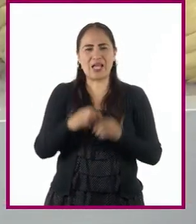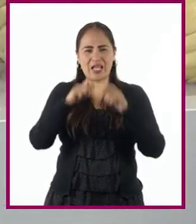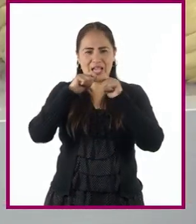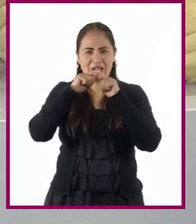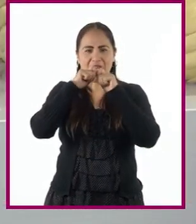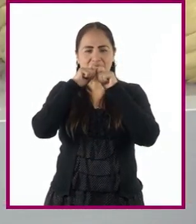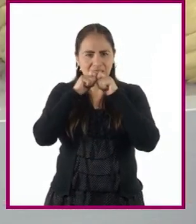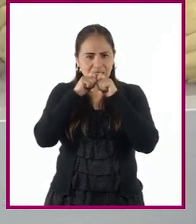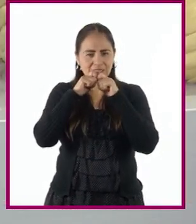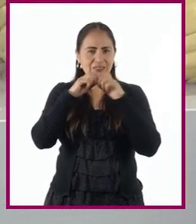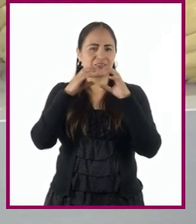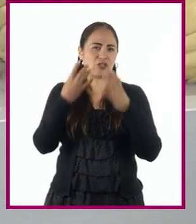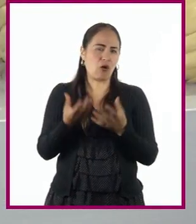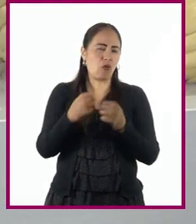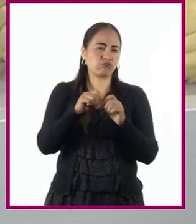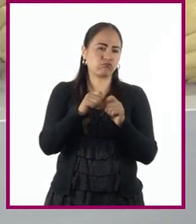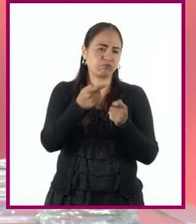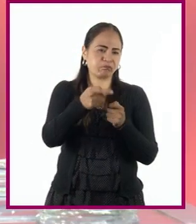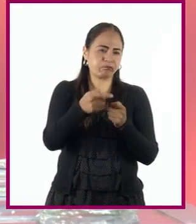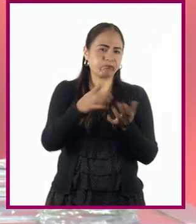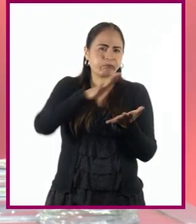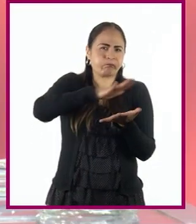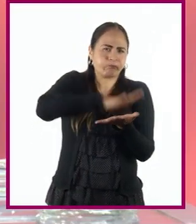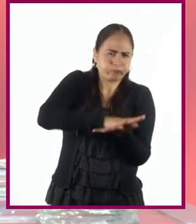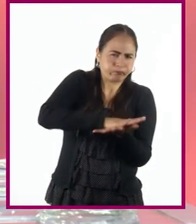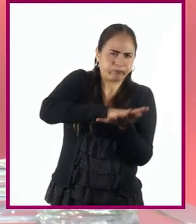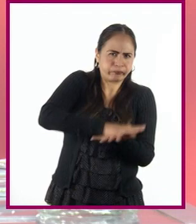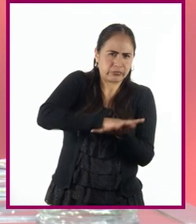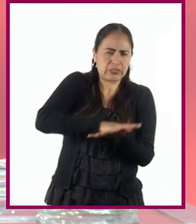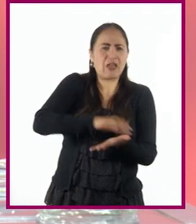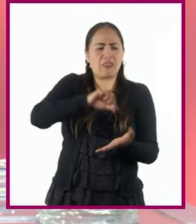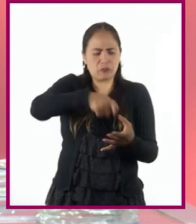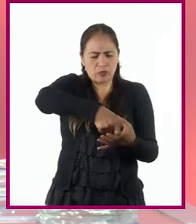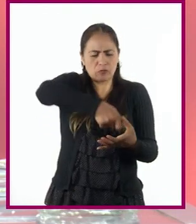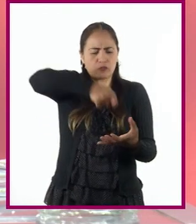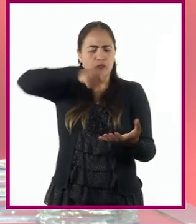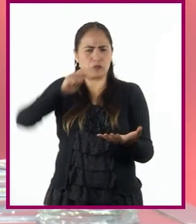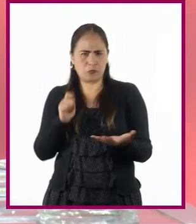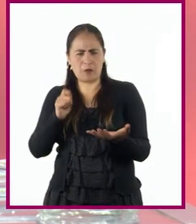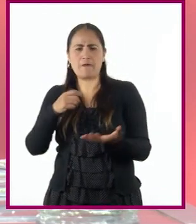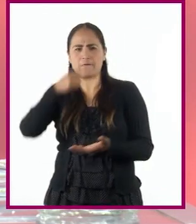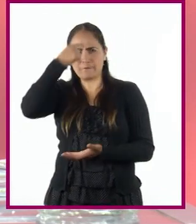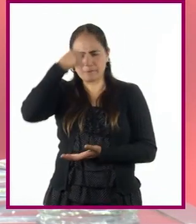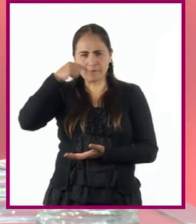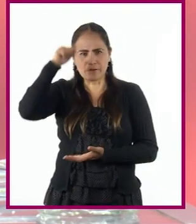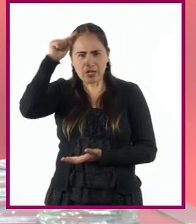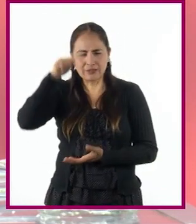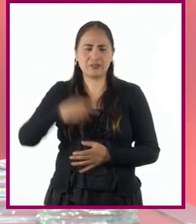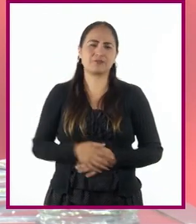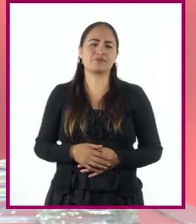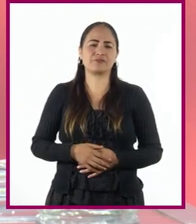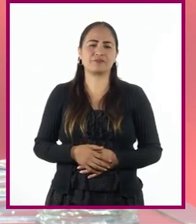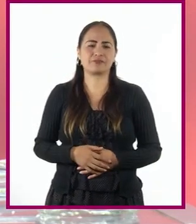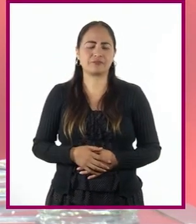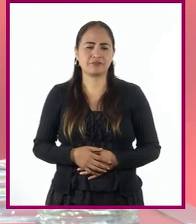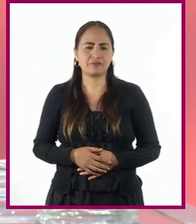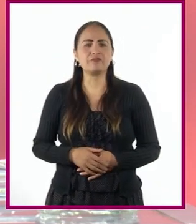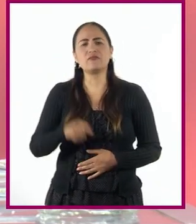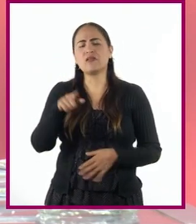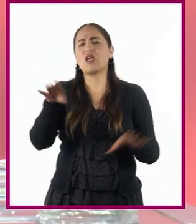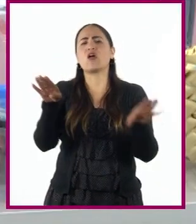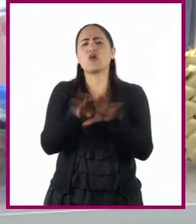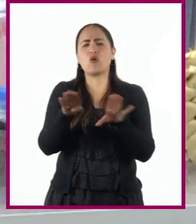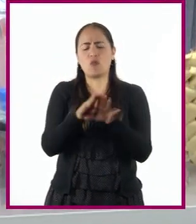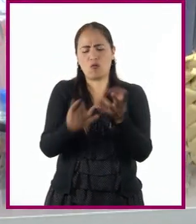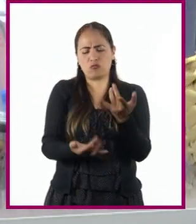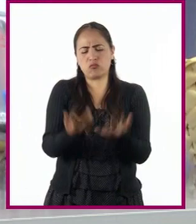comprimir dentro de este hasta que el molde salga sin problema. Para que se lleve a cabo la efervescencia y entender cómo se produce y por